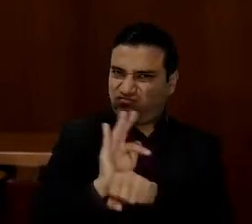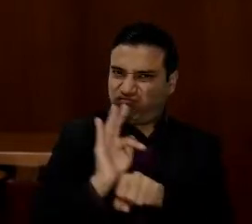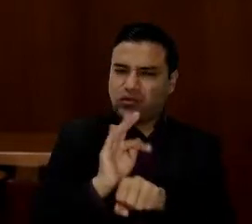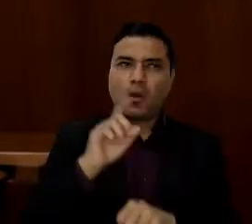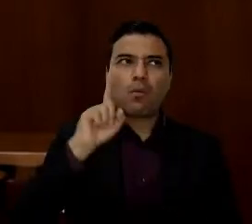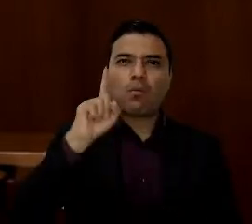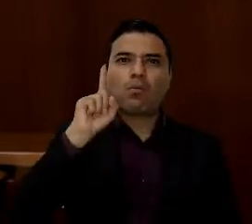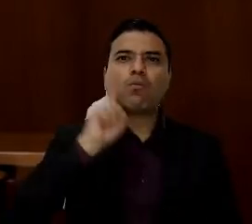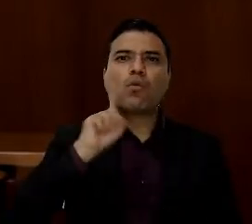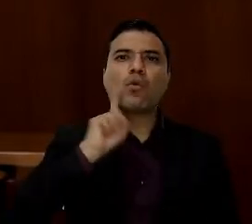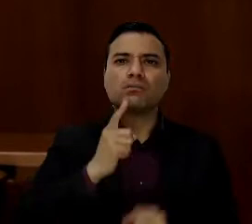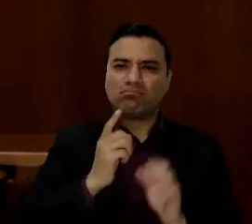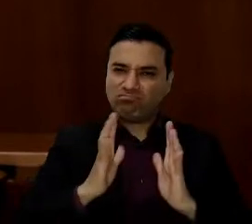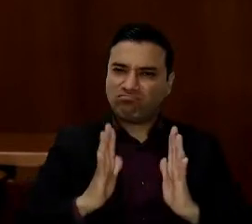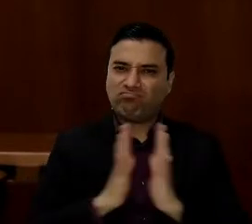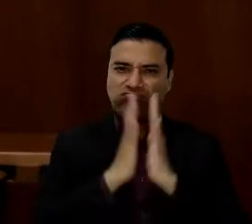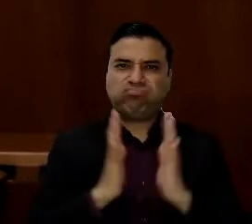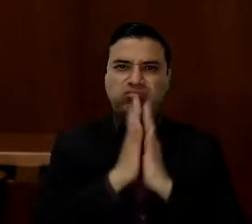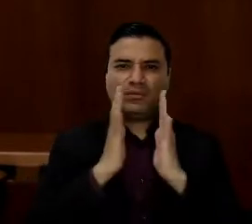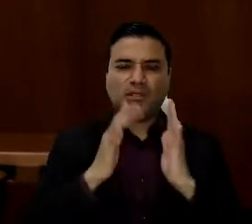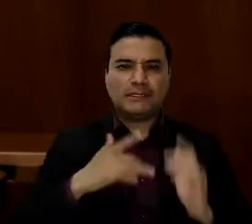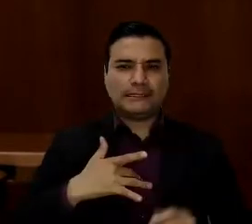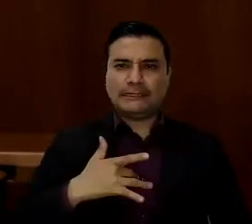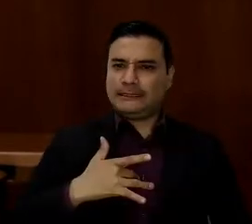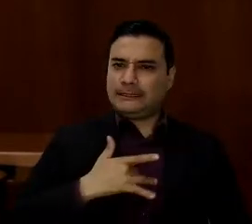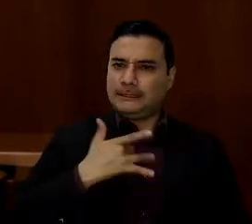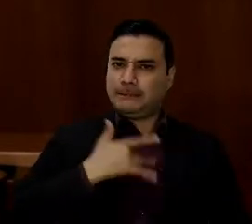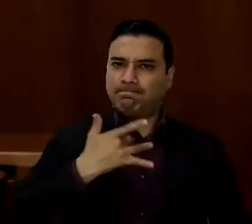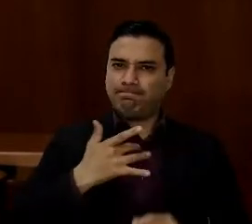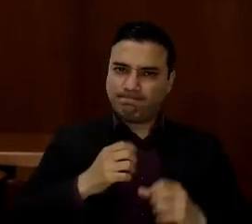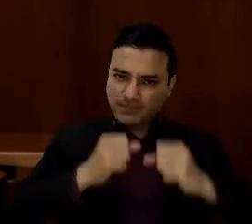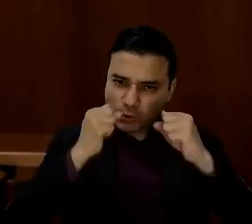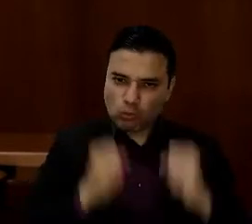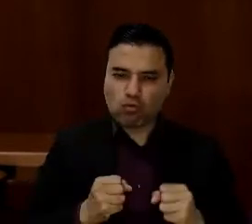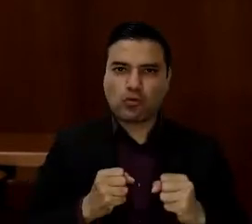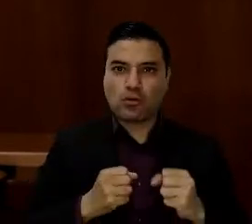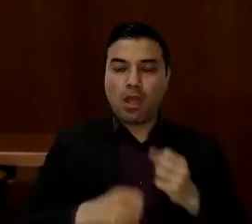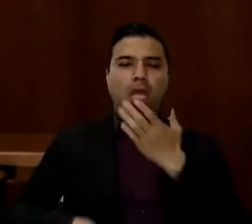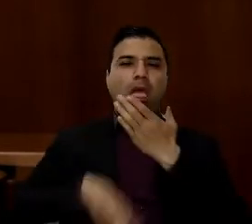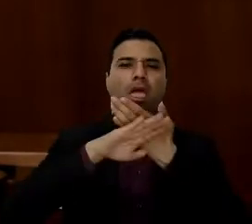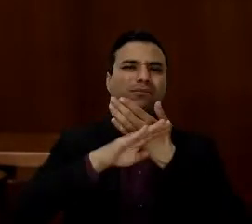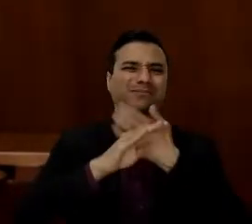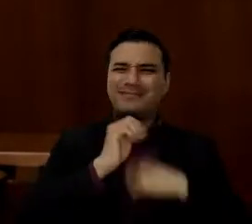competir en un ambiente seguro libre de violencia